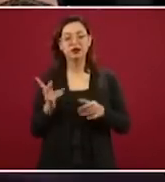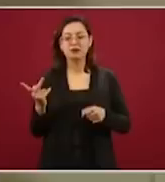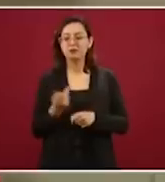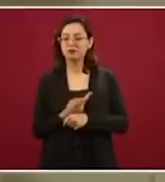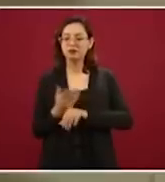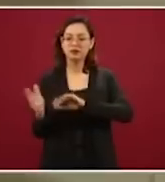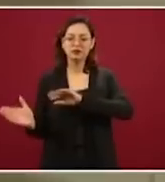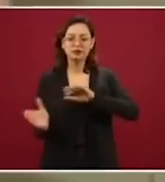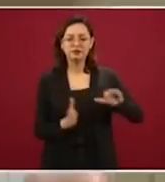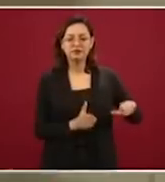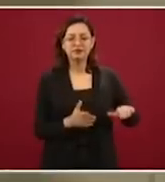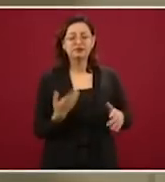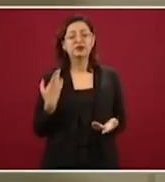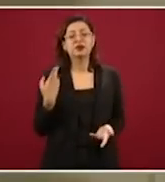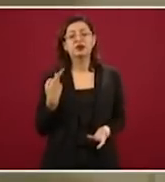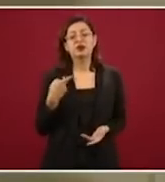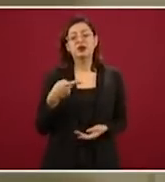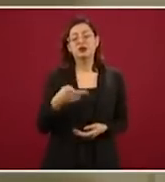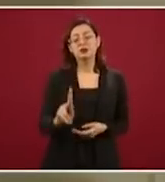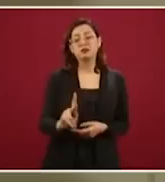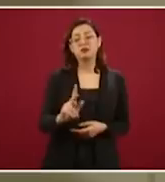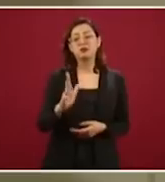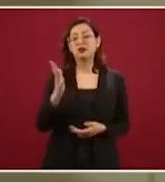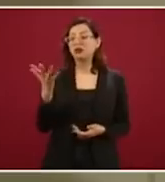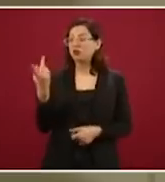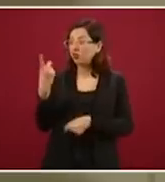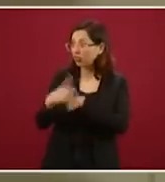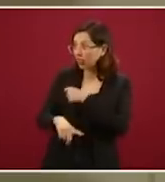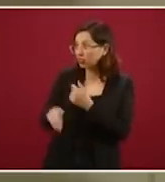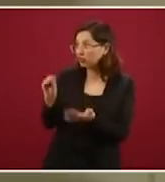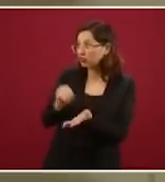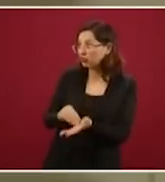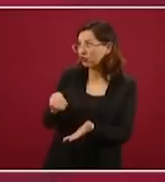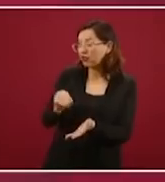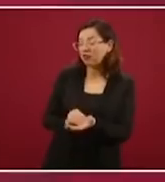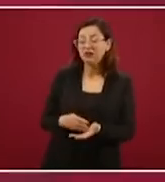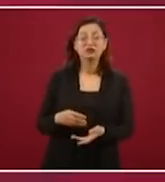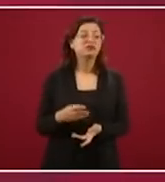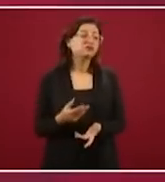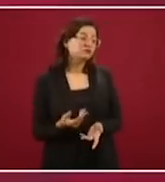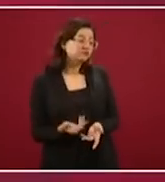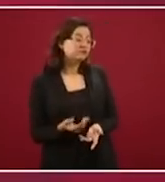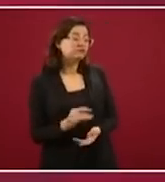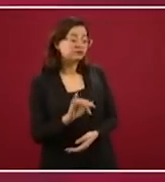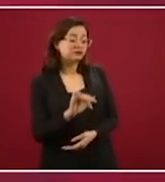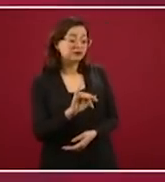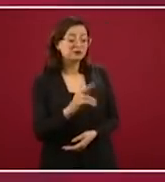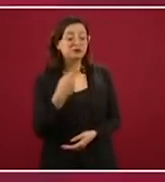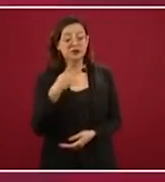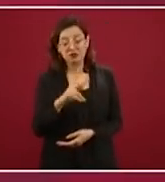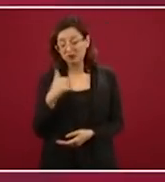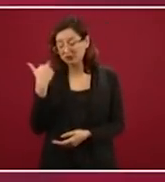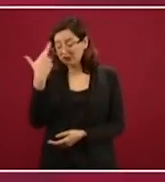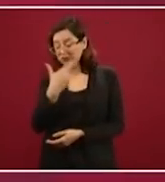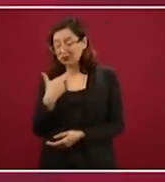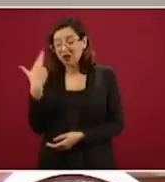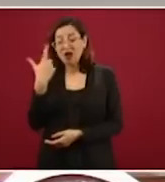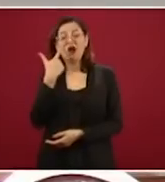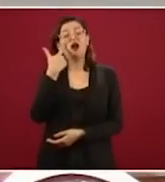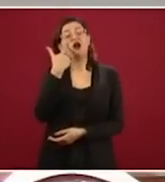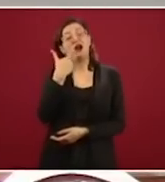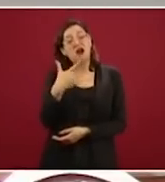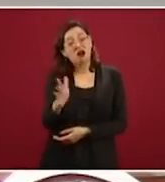sigue afectando, porque… Pero al basurero de la historia. Sí. Se está revisando para ver si se puede